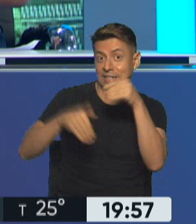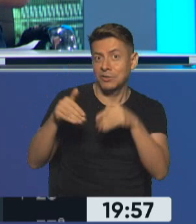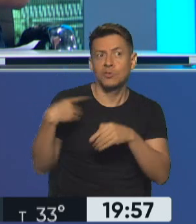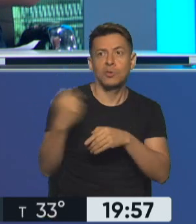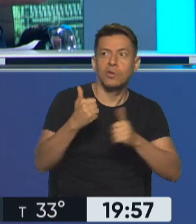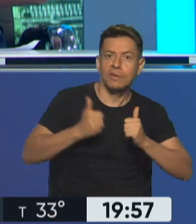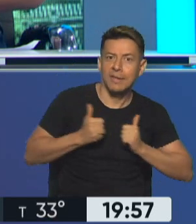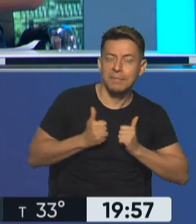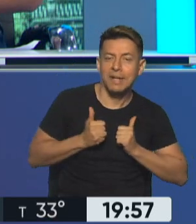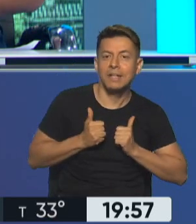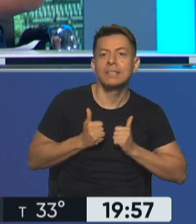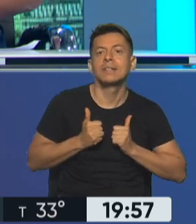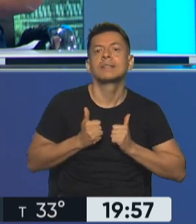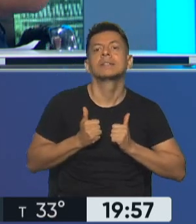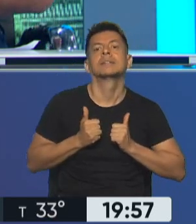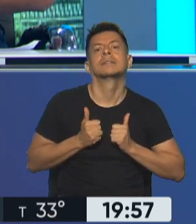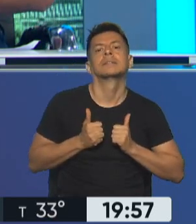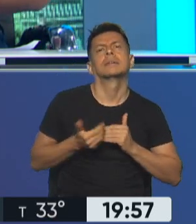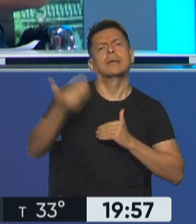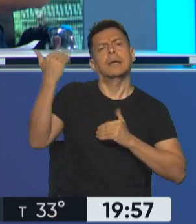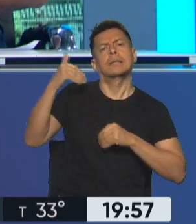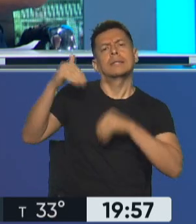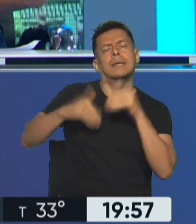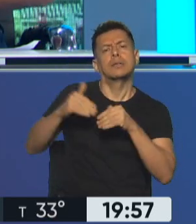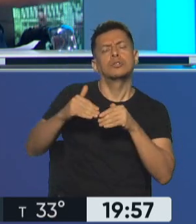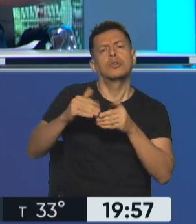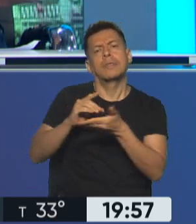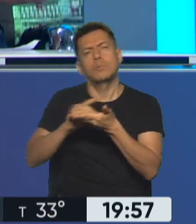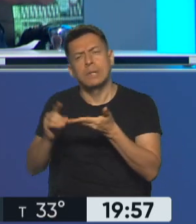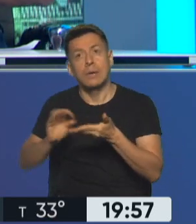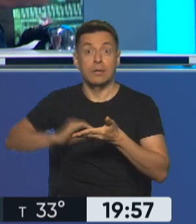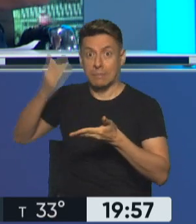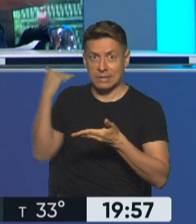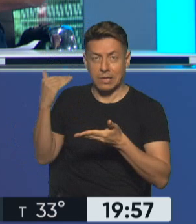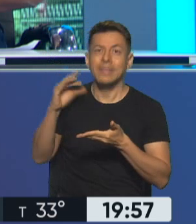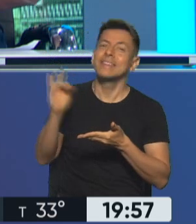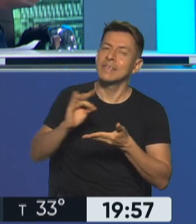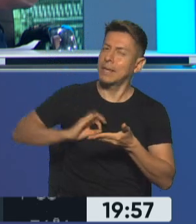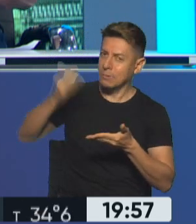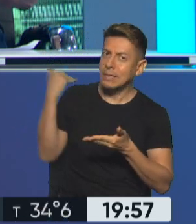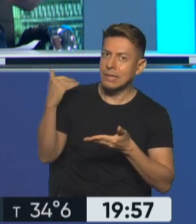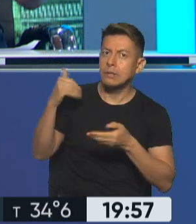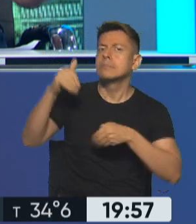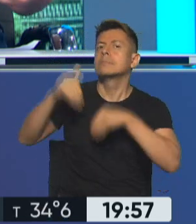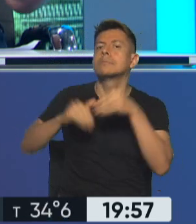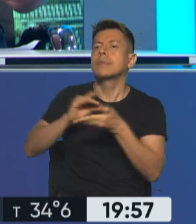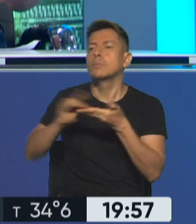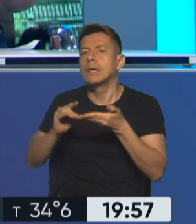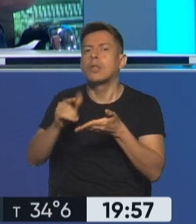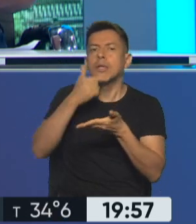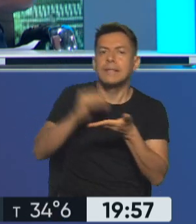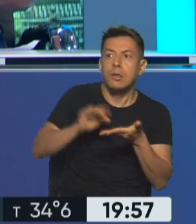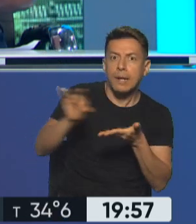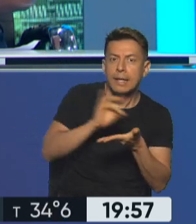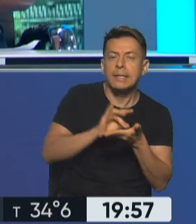en definitiva, veníamos de la anterior elección, la elección legislativa del año pasado, diciembre del año pasado, donde la sorpresa